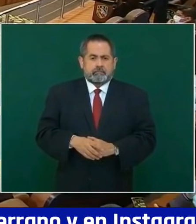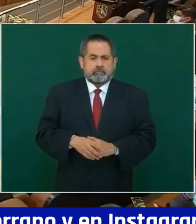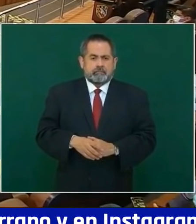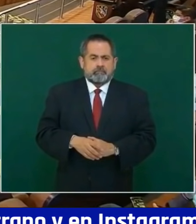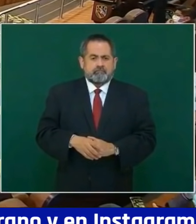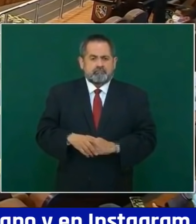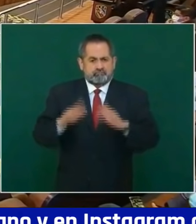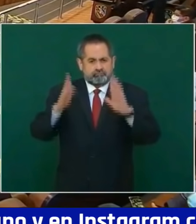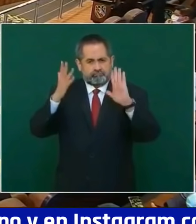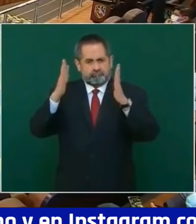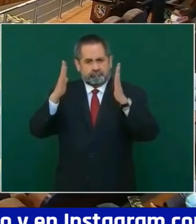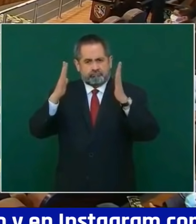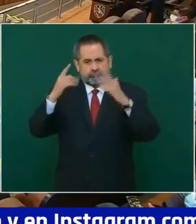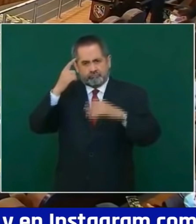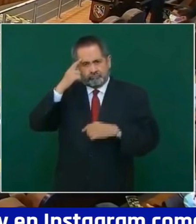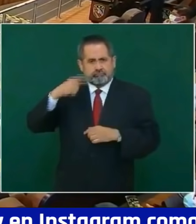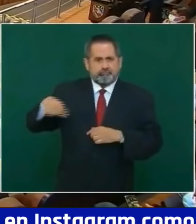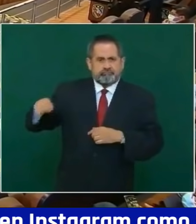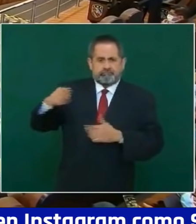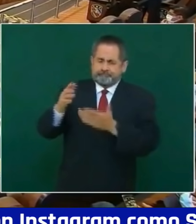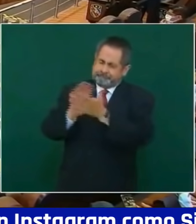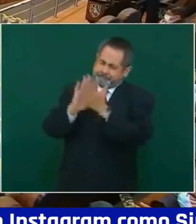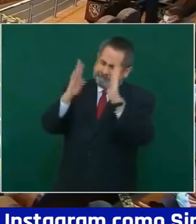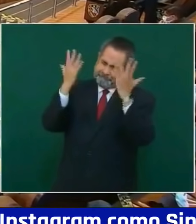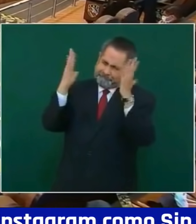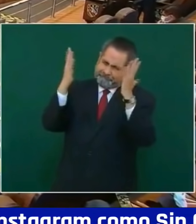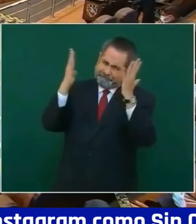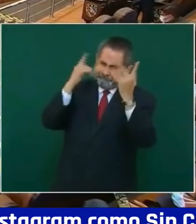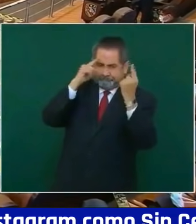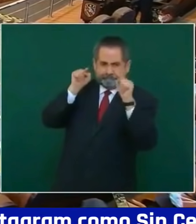mire, un aplauso para la maestra.